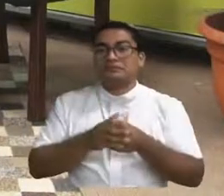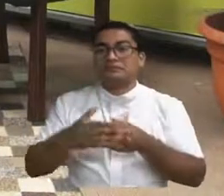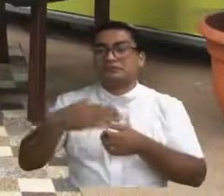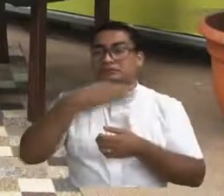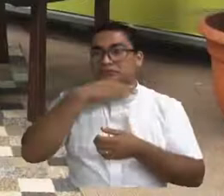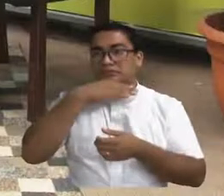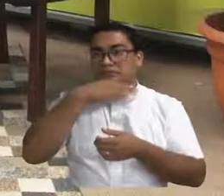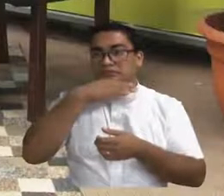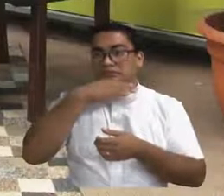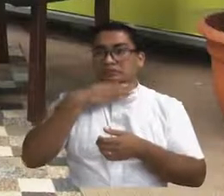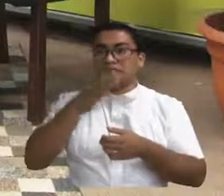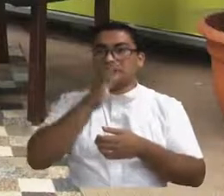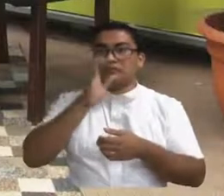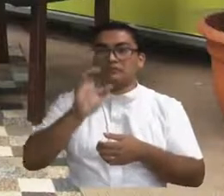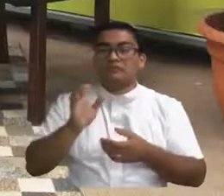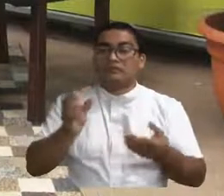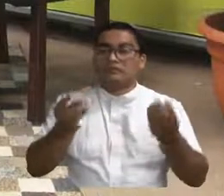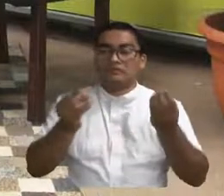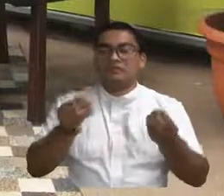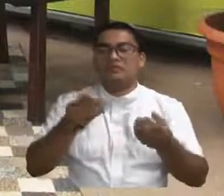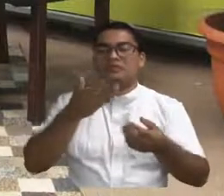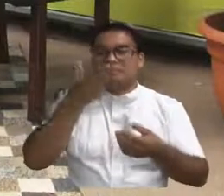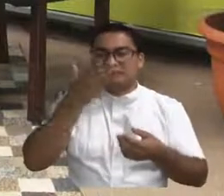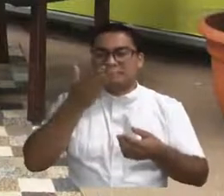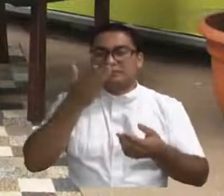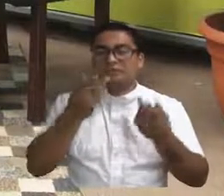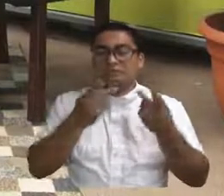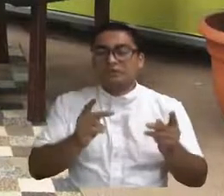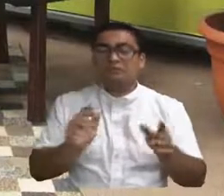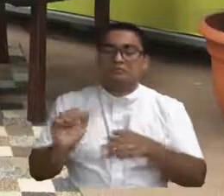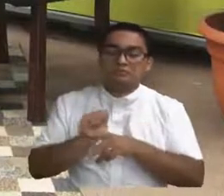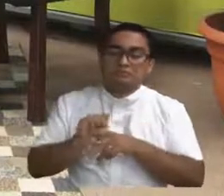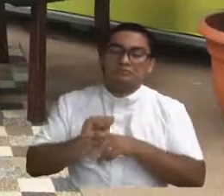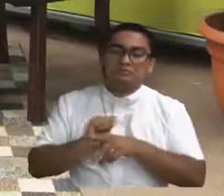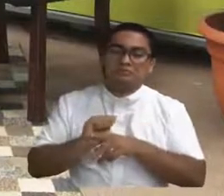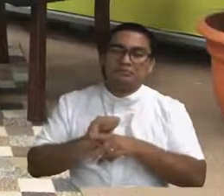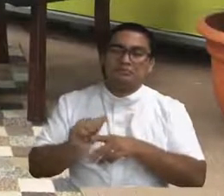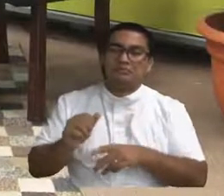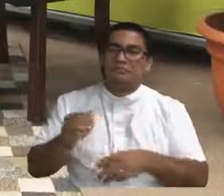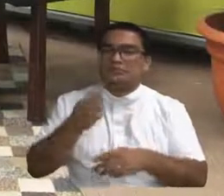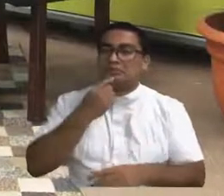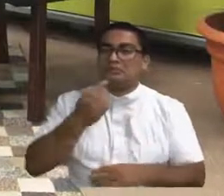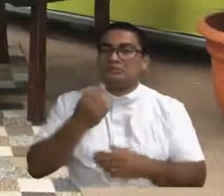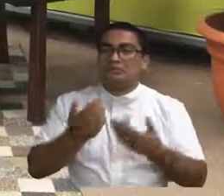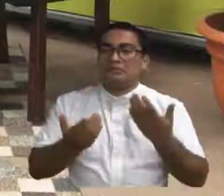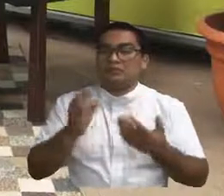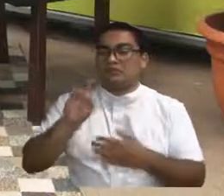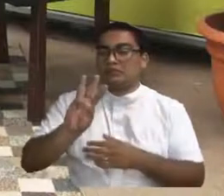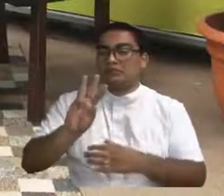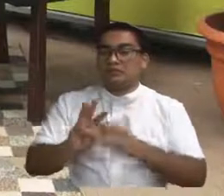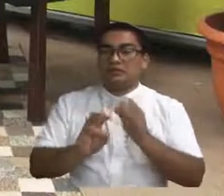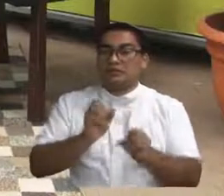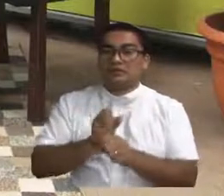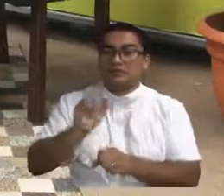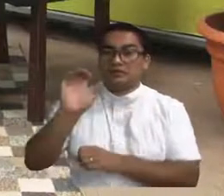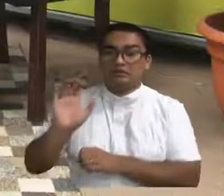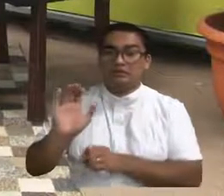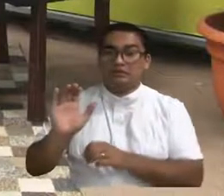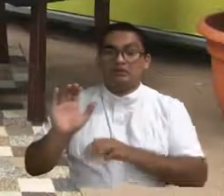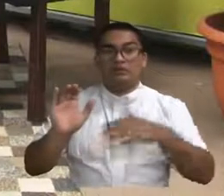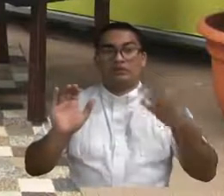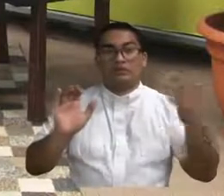unas niñas muy alérgicas. Pero a medida de que uno se los va implementando a los niños, por ejemplo, qué decirte, mi niña de 3 años y mi niña de 9